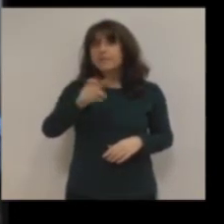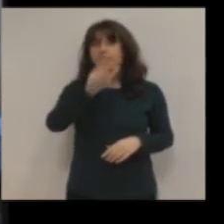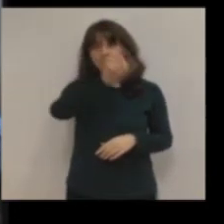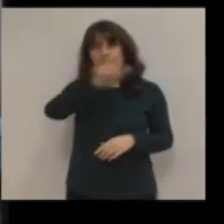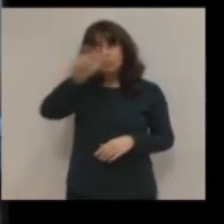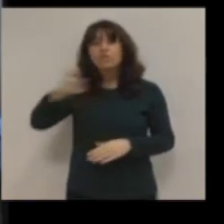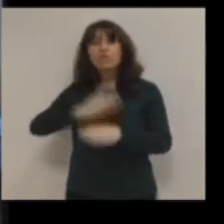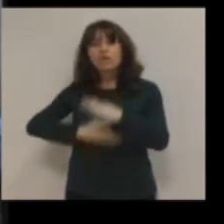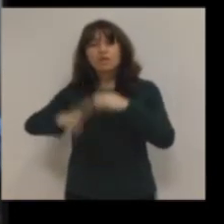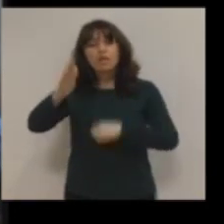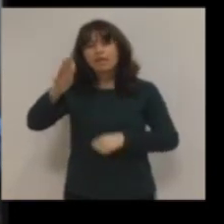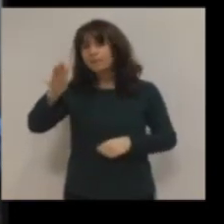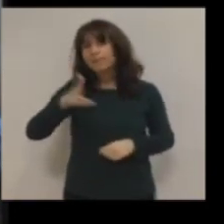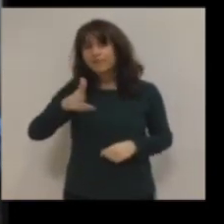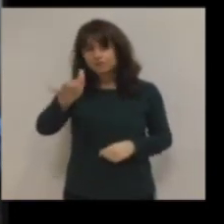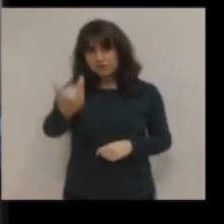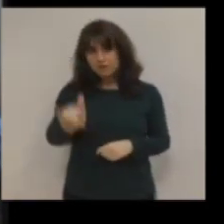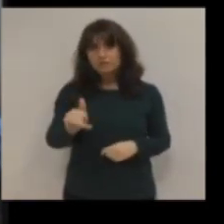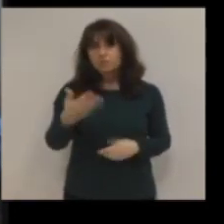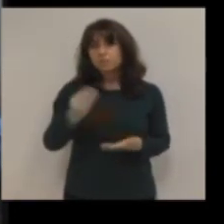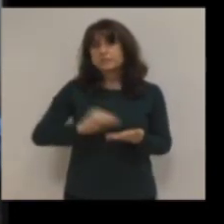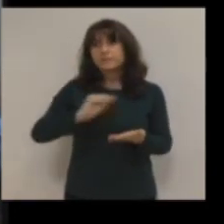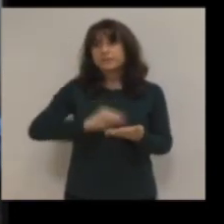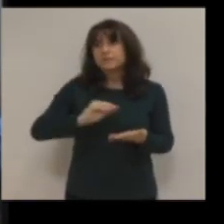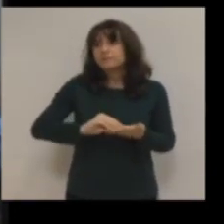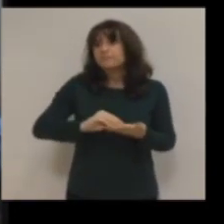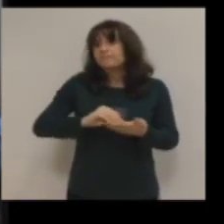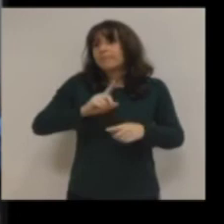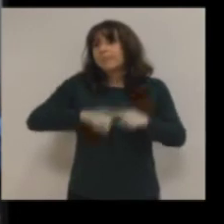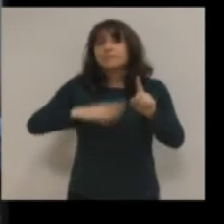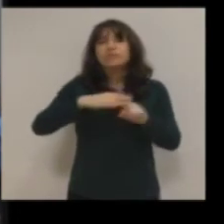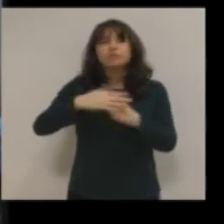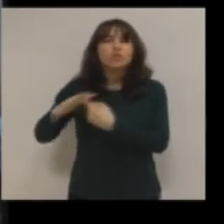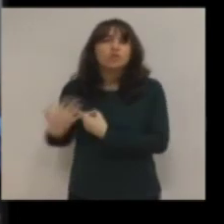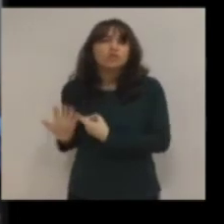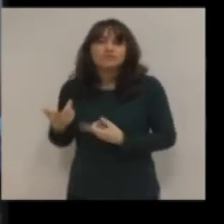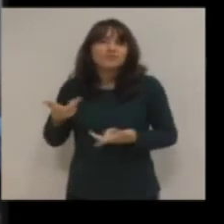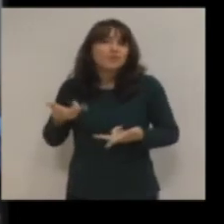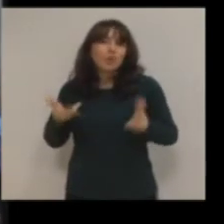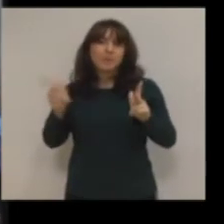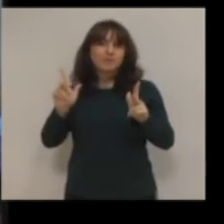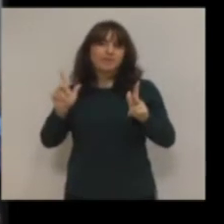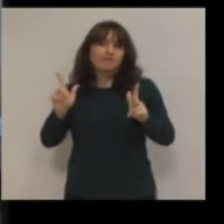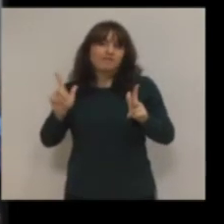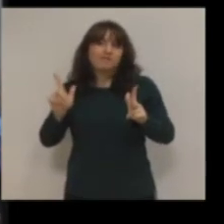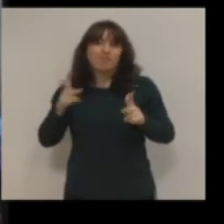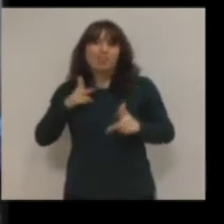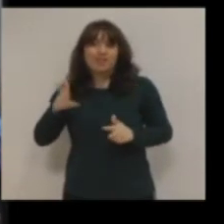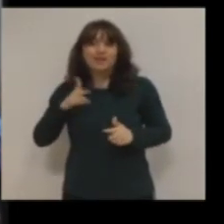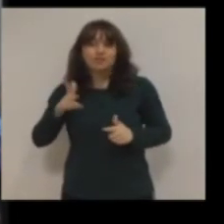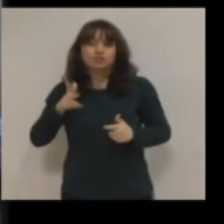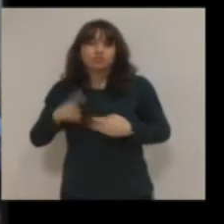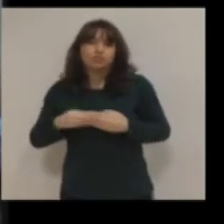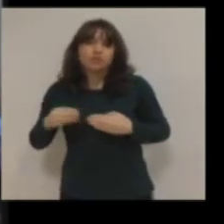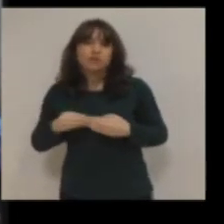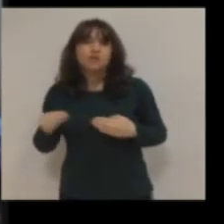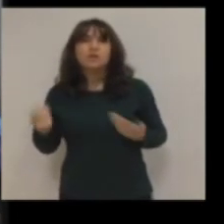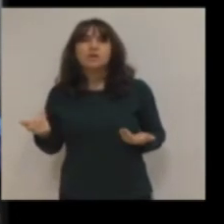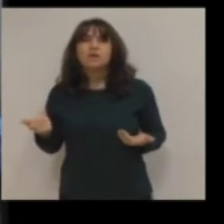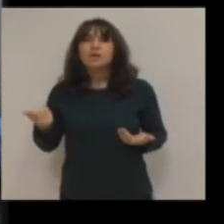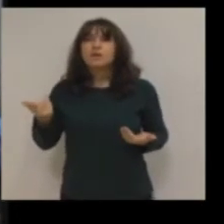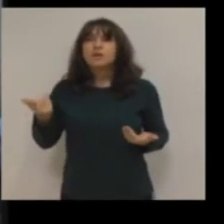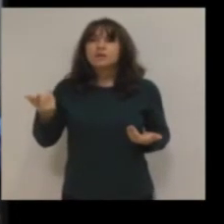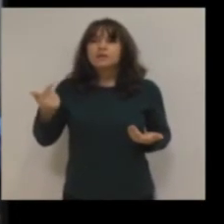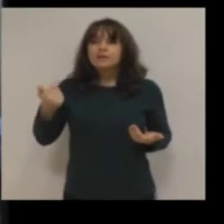las circunstancias no permiten que los ejercite en toda plenitud o en total plenitud. En materia de justicia, ya en el